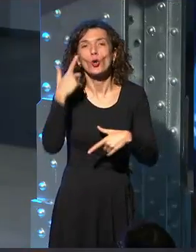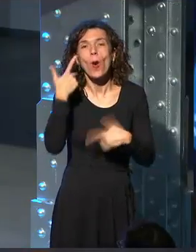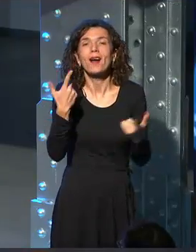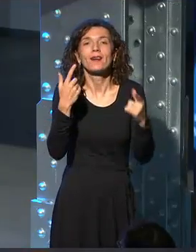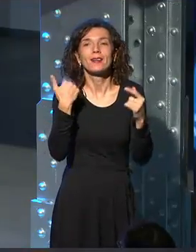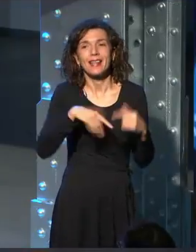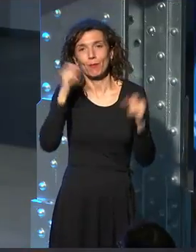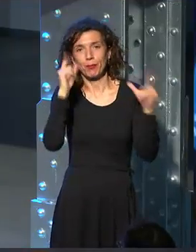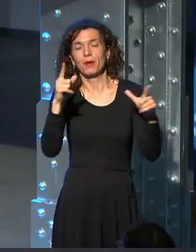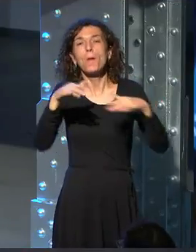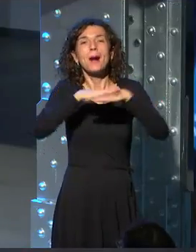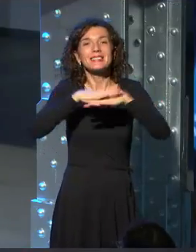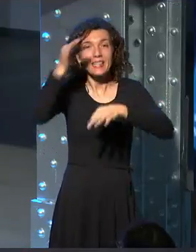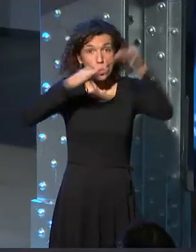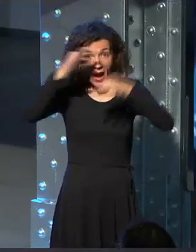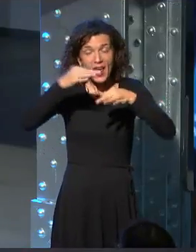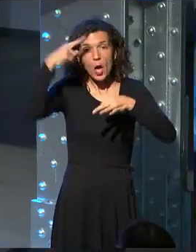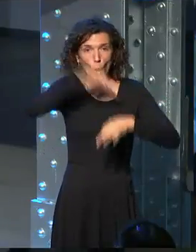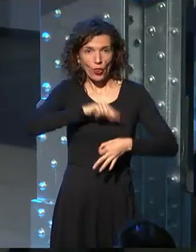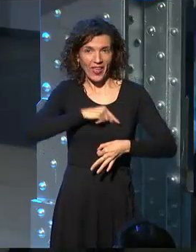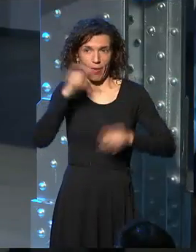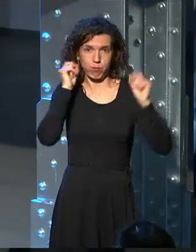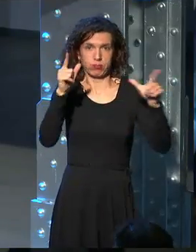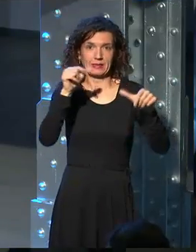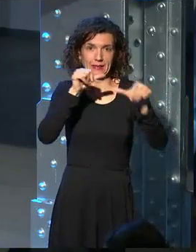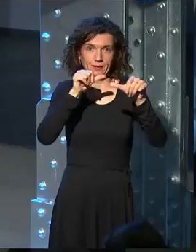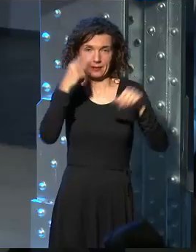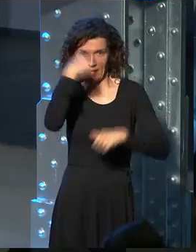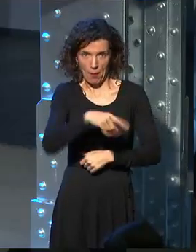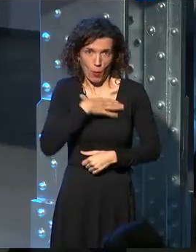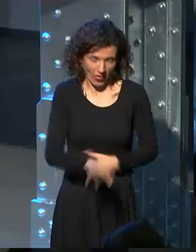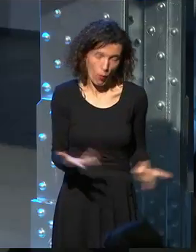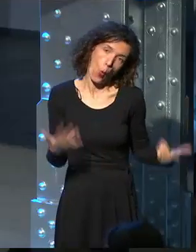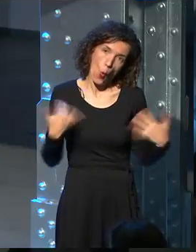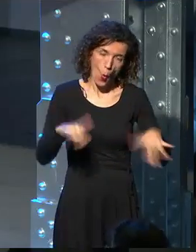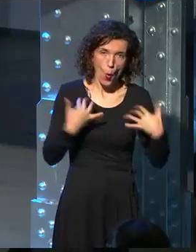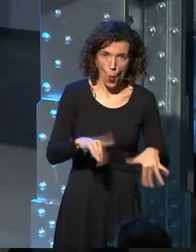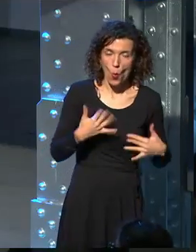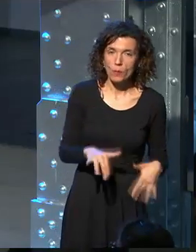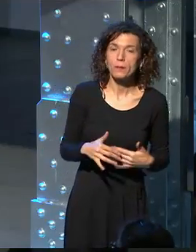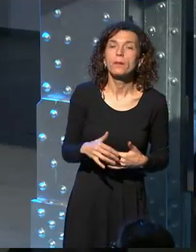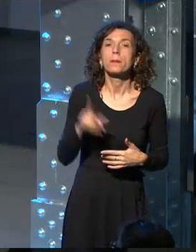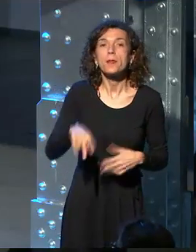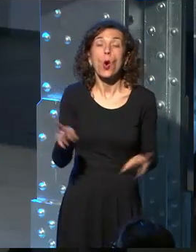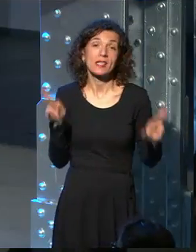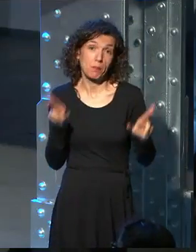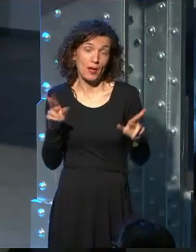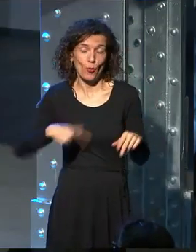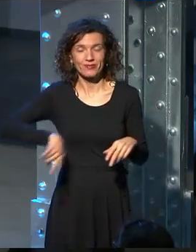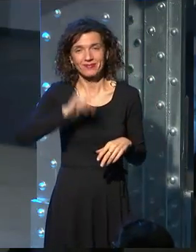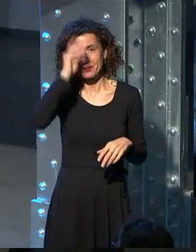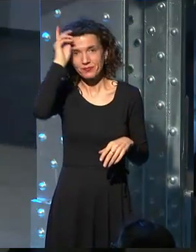desvelado las bases neurales de la conciencia. Casi nada. Ahí está. Luis, ¿tú cómo...? No te preocupes, pero